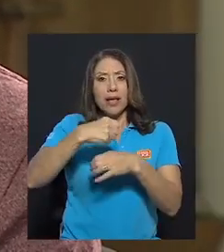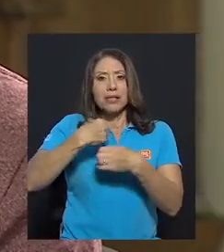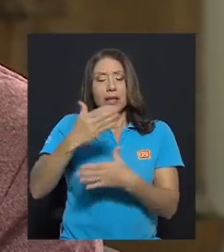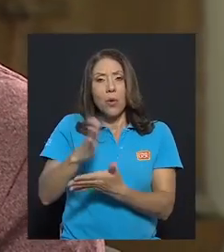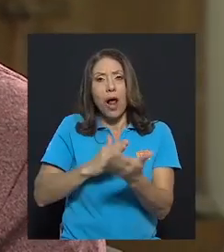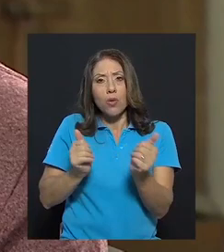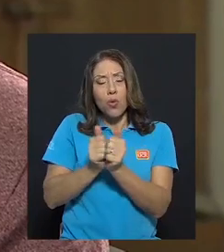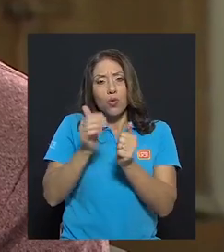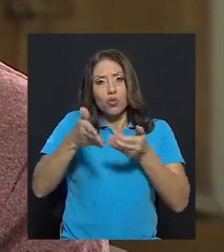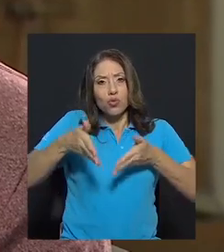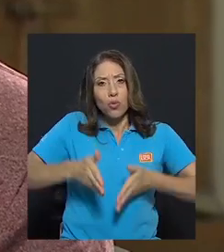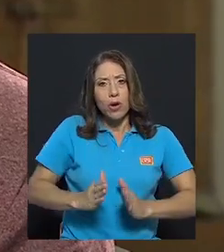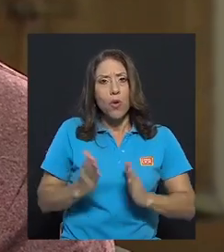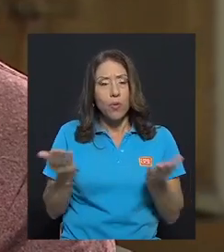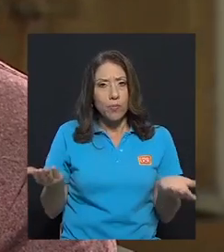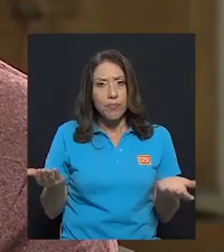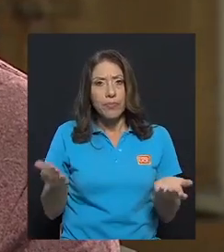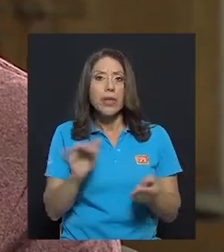con su hijo.